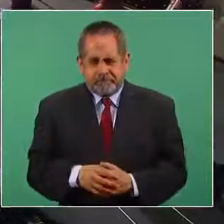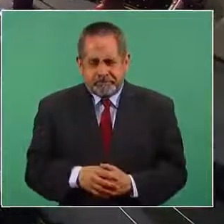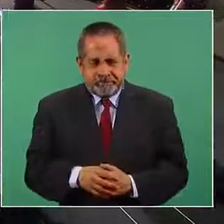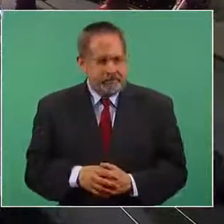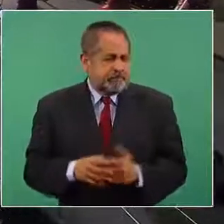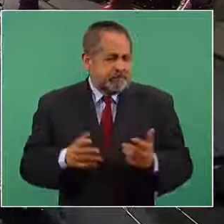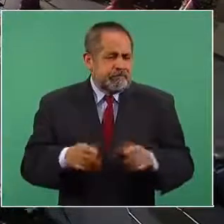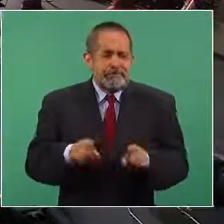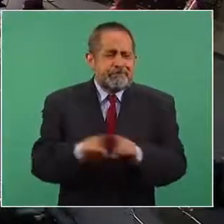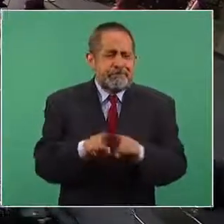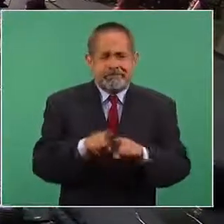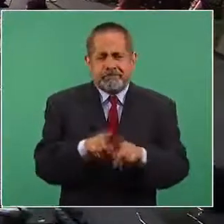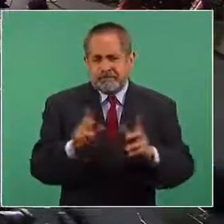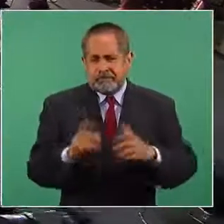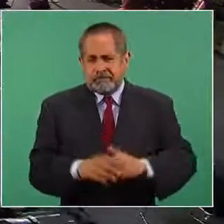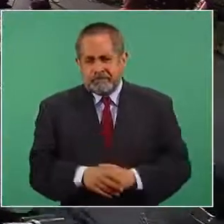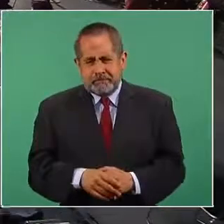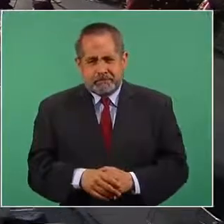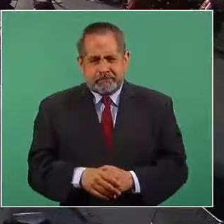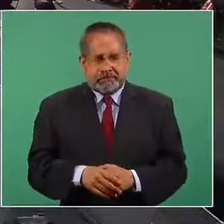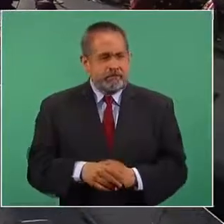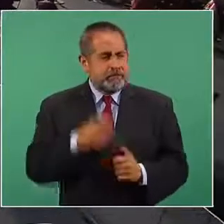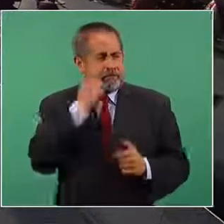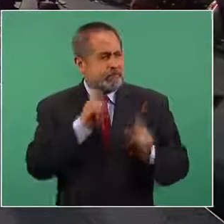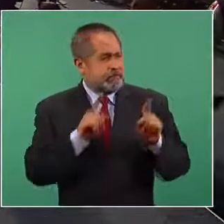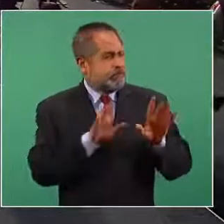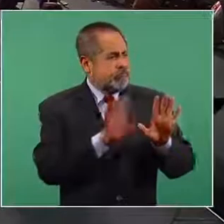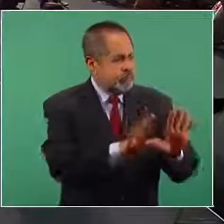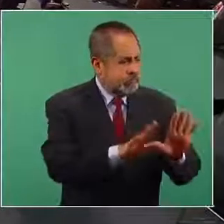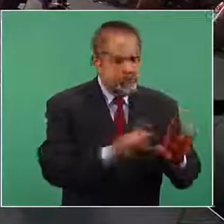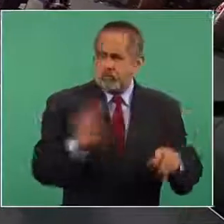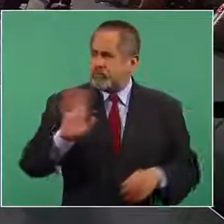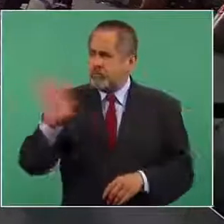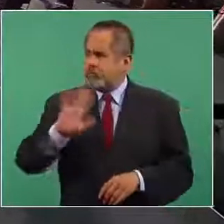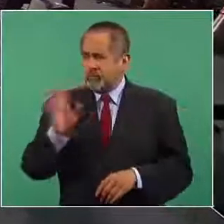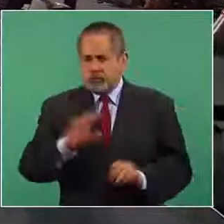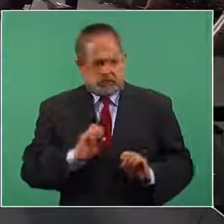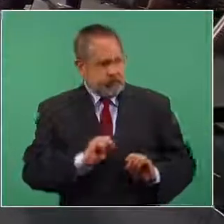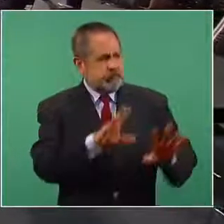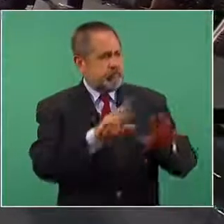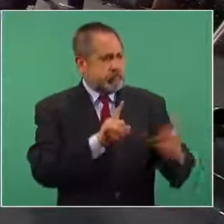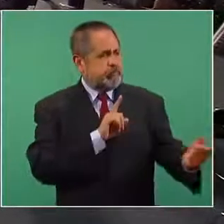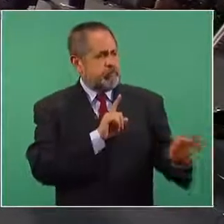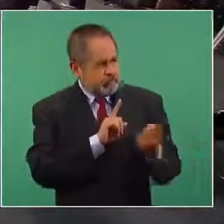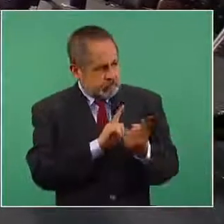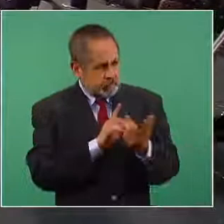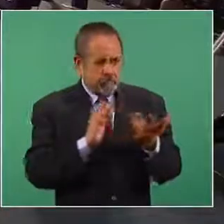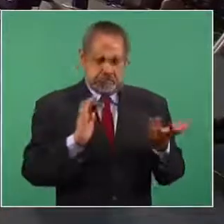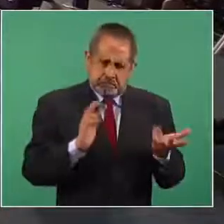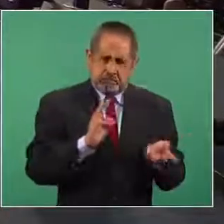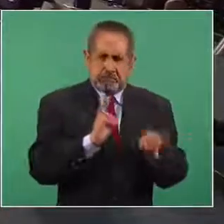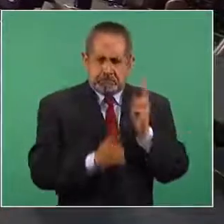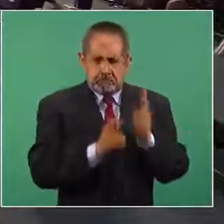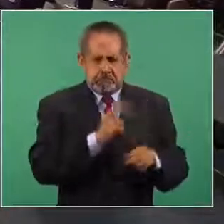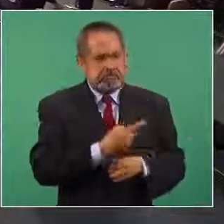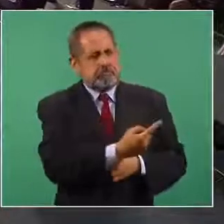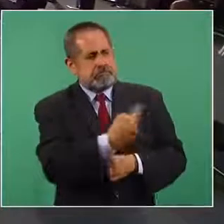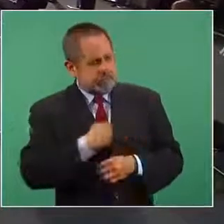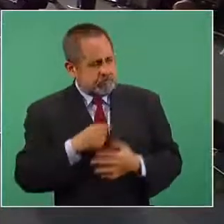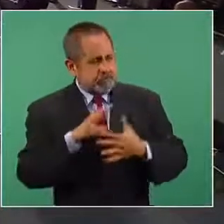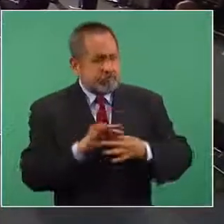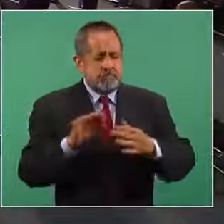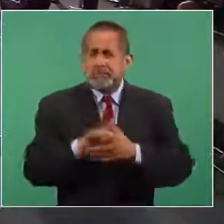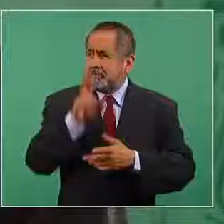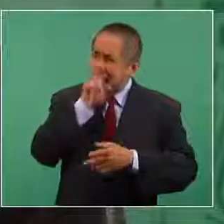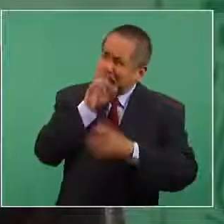Y también la quisieron detener y dije, no, dejen. Ya vino conmigo, ya me explicó